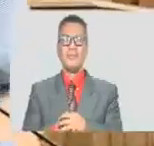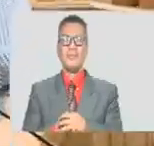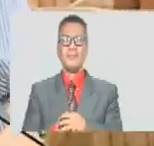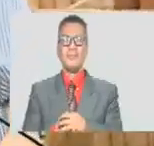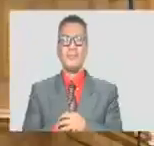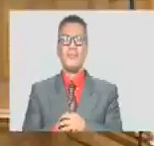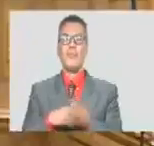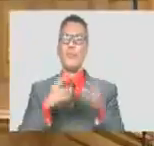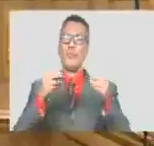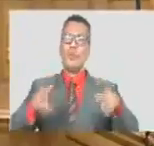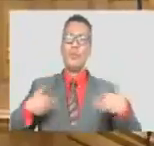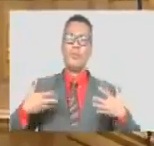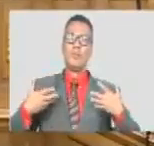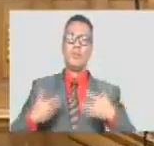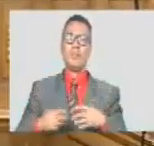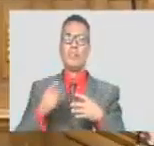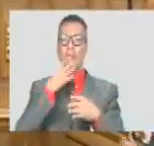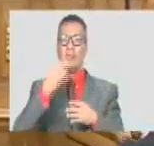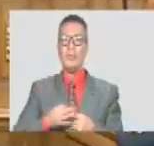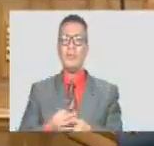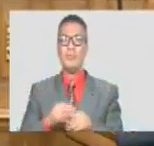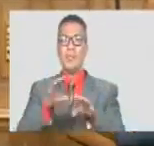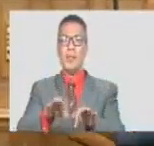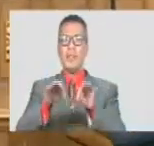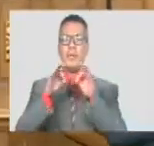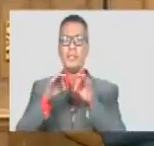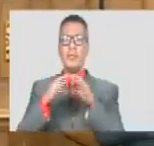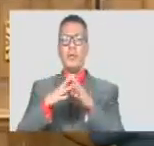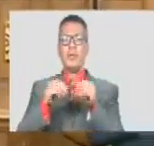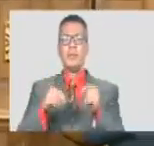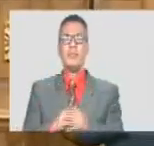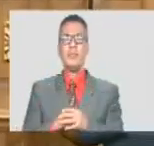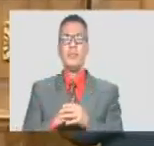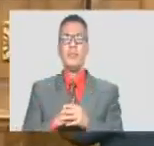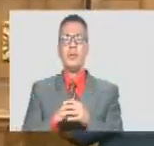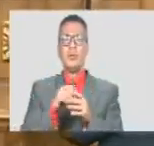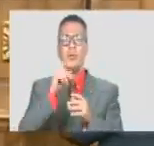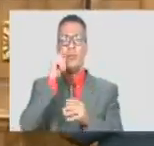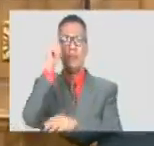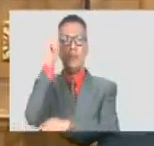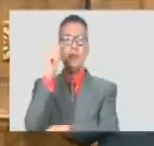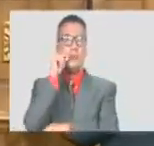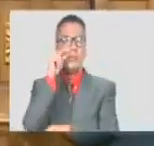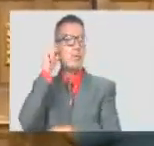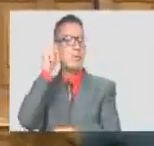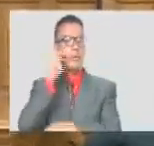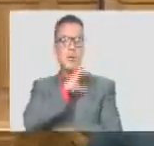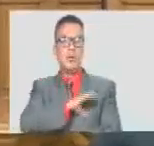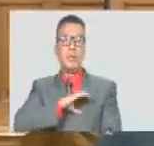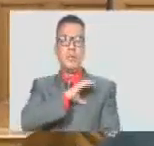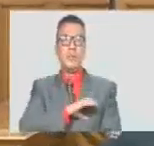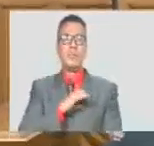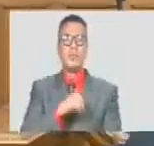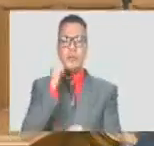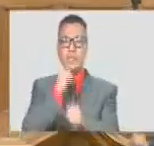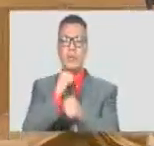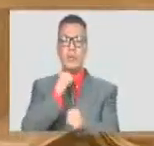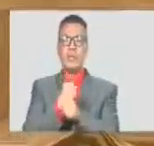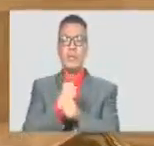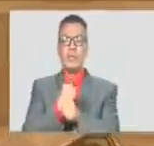Estamos muy emocionados y muy conmovidos. Les agradezco muy especialmente a todas y a todos, las diputadas, a los diputados, a la comisión que trabajó,